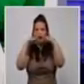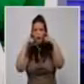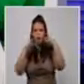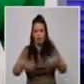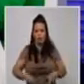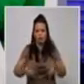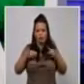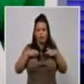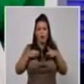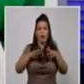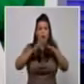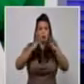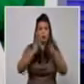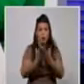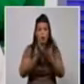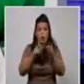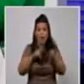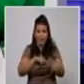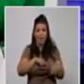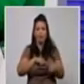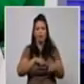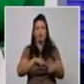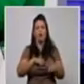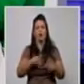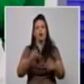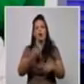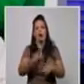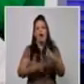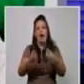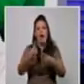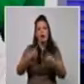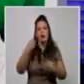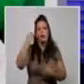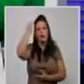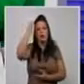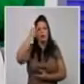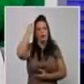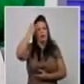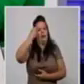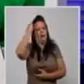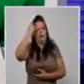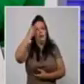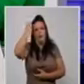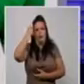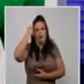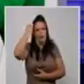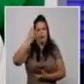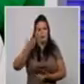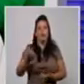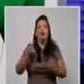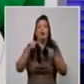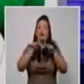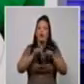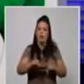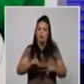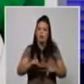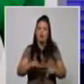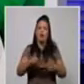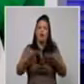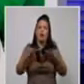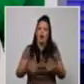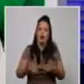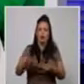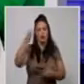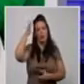ponen, todo eso es algo que te crea una tensión que tiende al agotamiento físico y